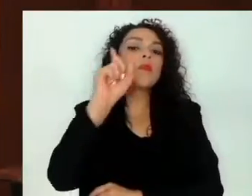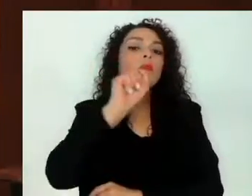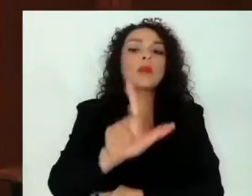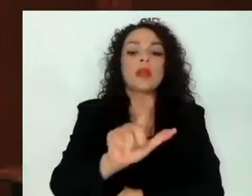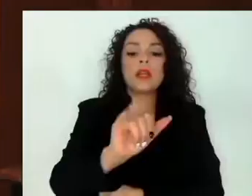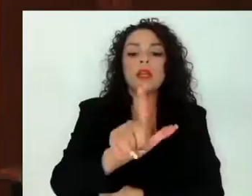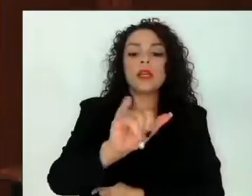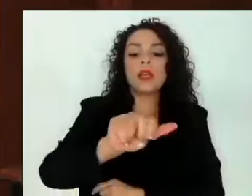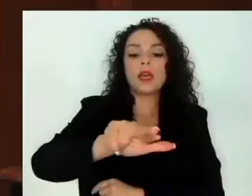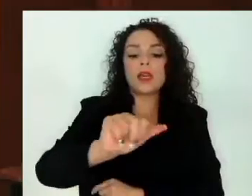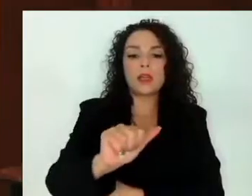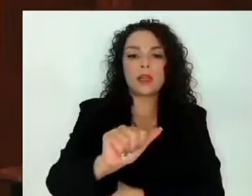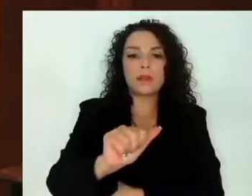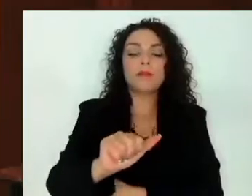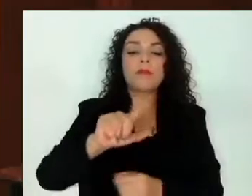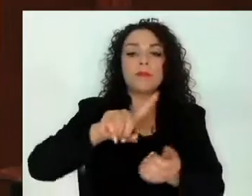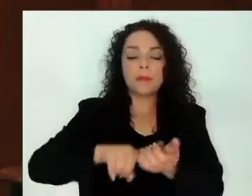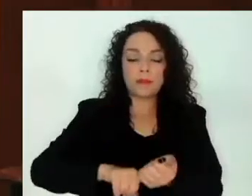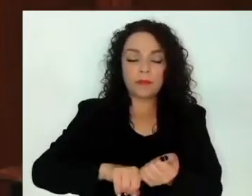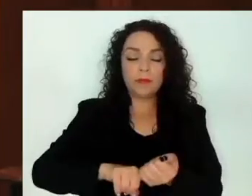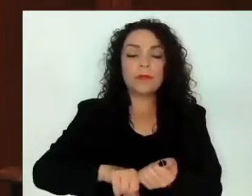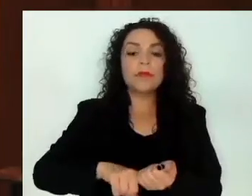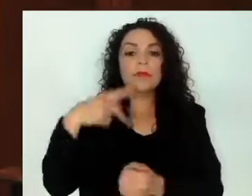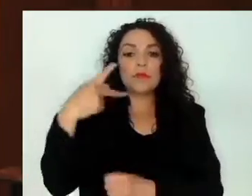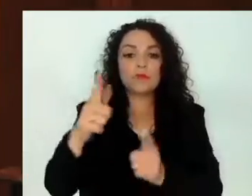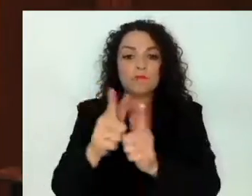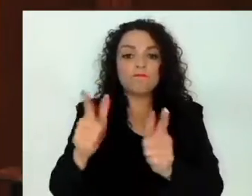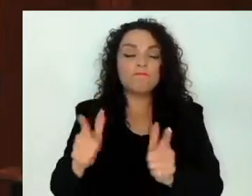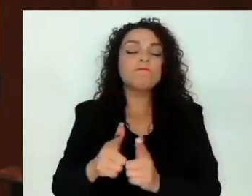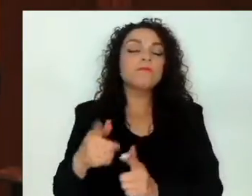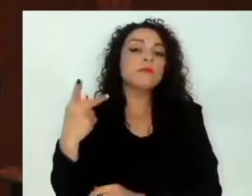en nombre del Grupo Parlamentario del Partido de Morena.